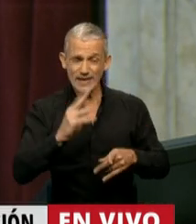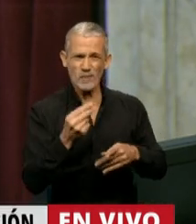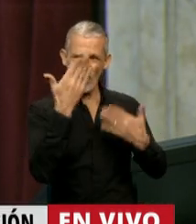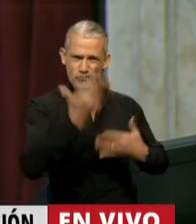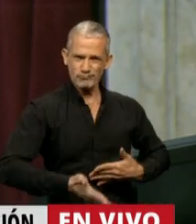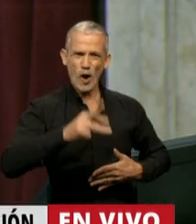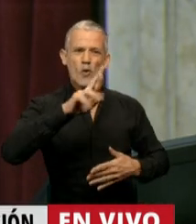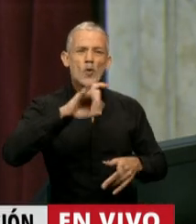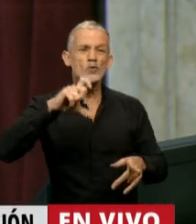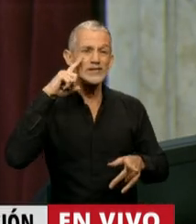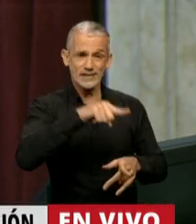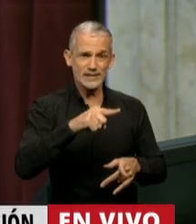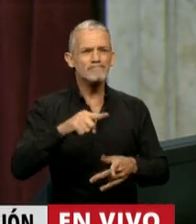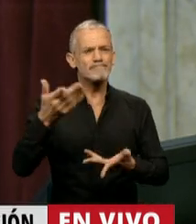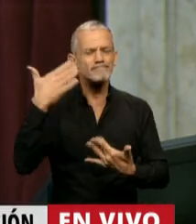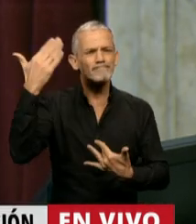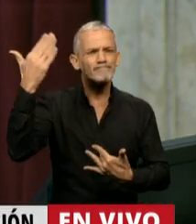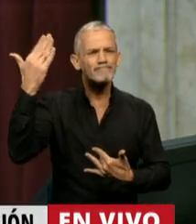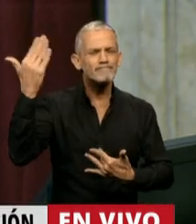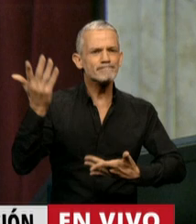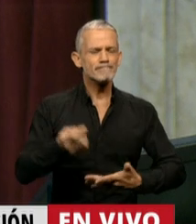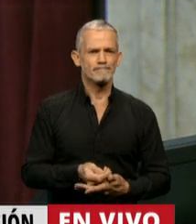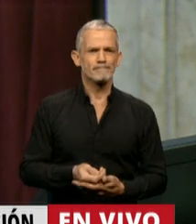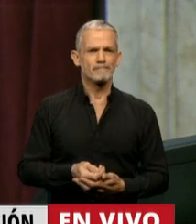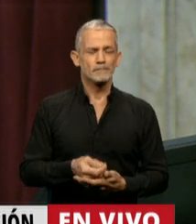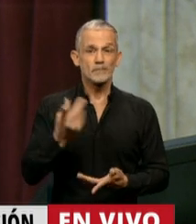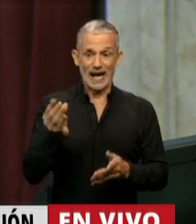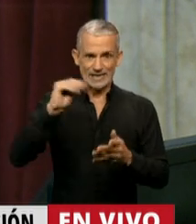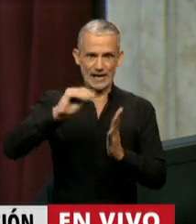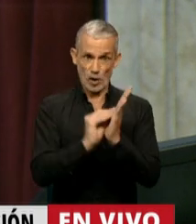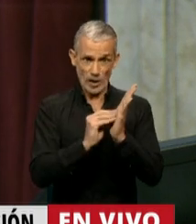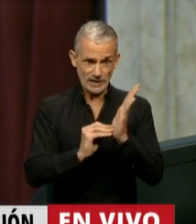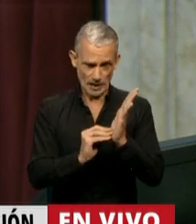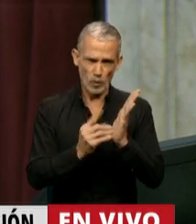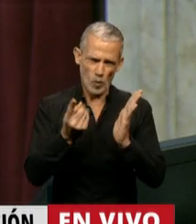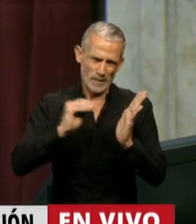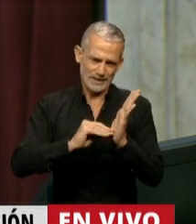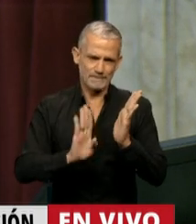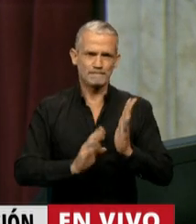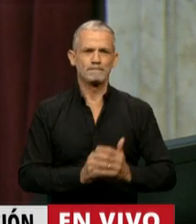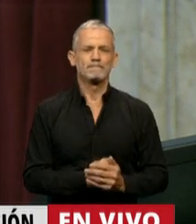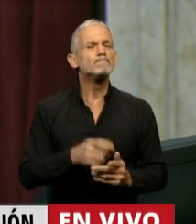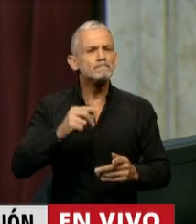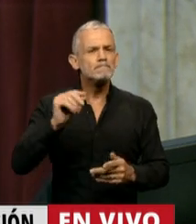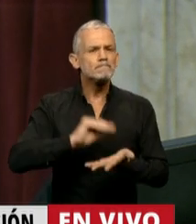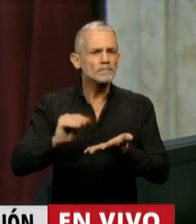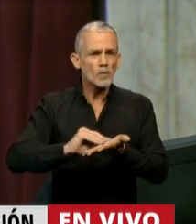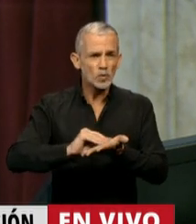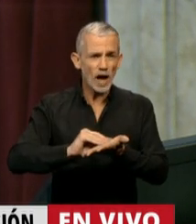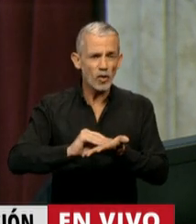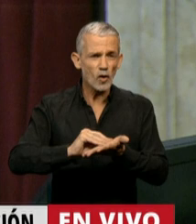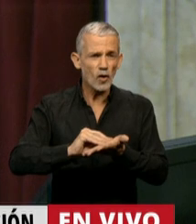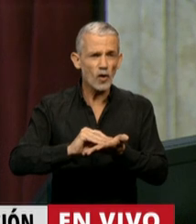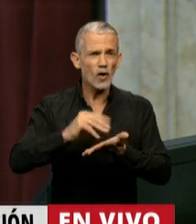ruchi tiene la palabra se agregó un diputado tiene la palabra el diputado